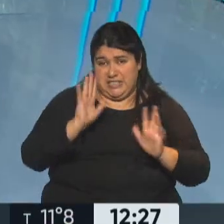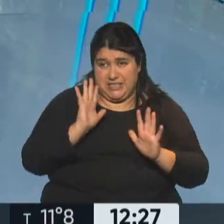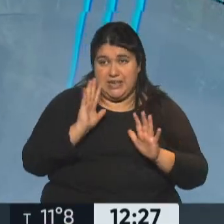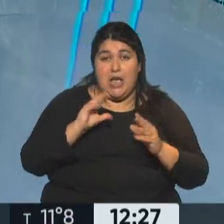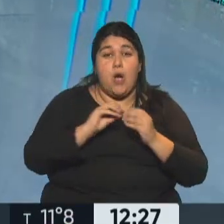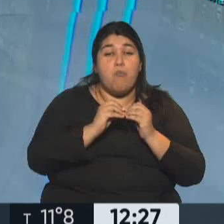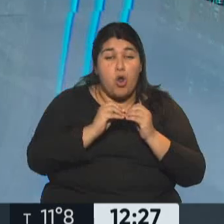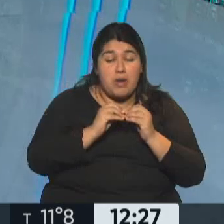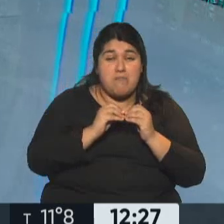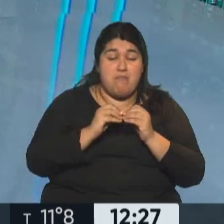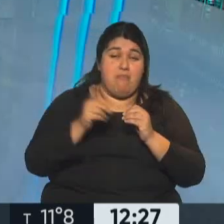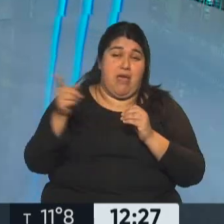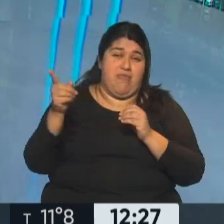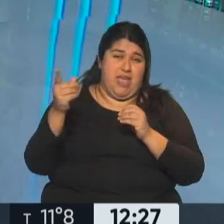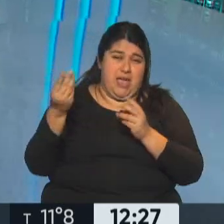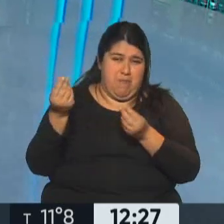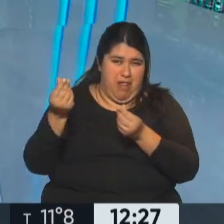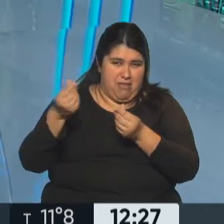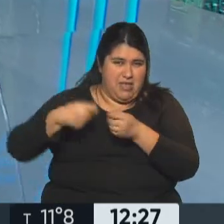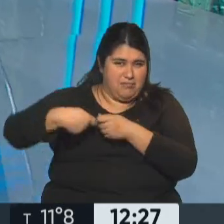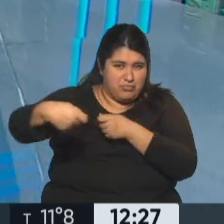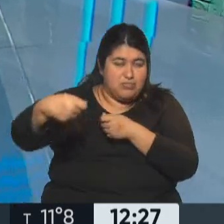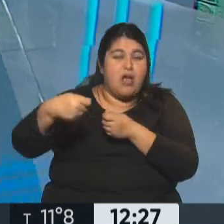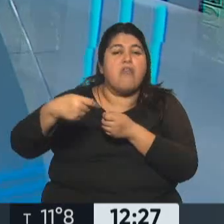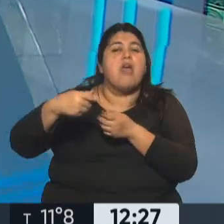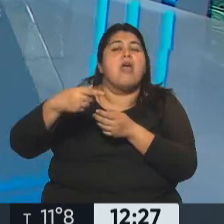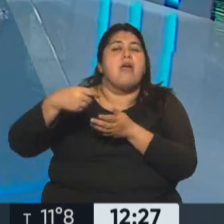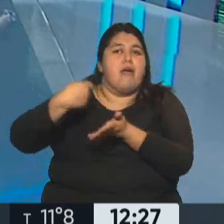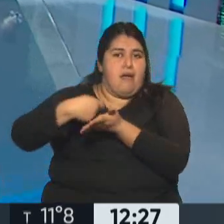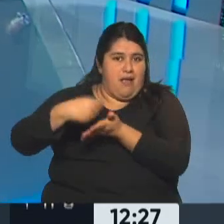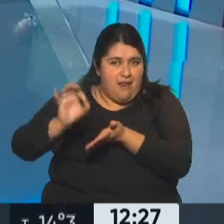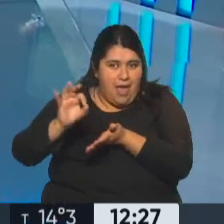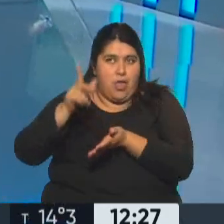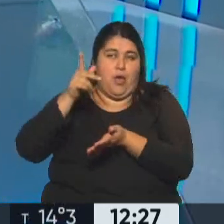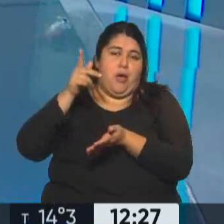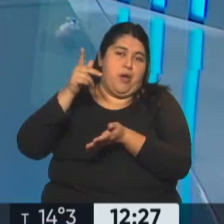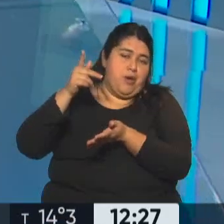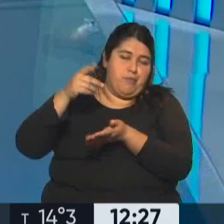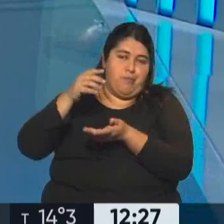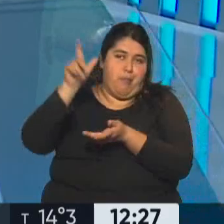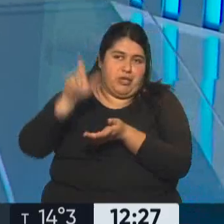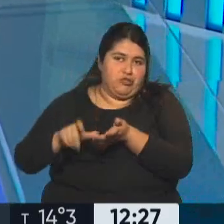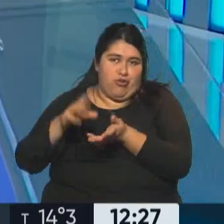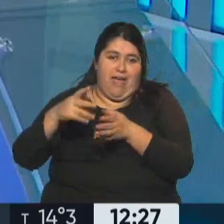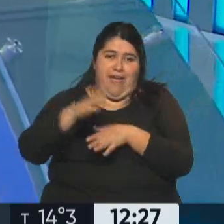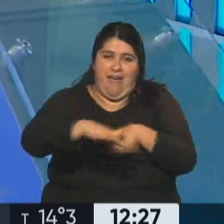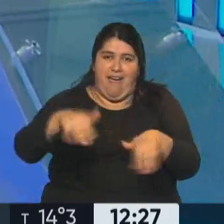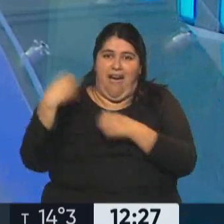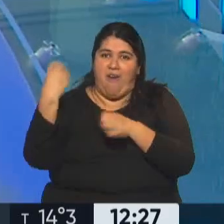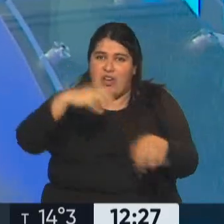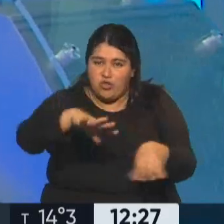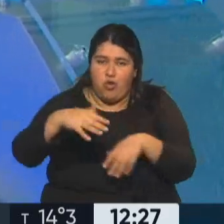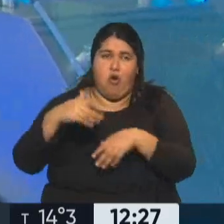la morosidad, del moroso alimentario, del progenitor que abandona, que no